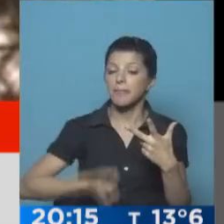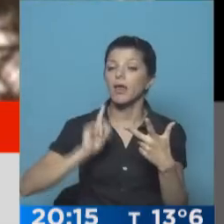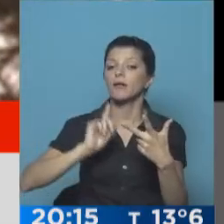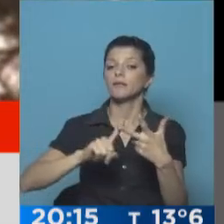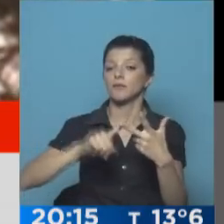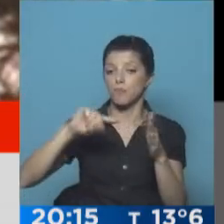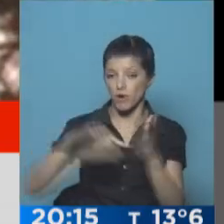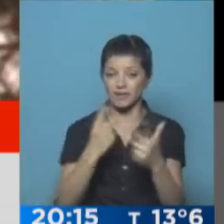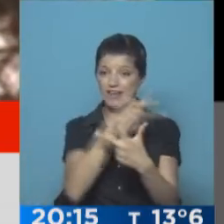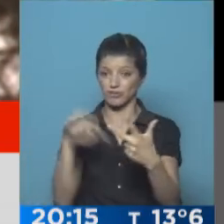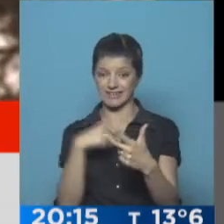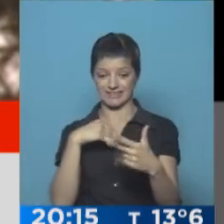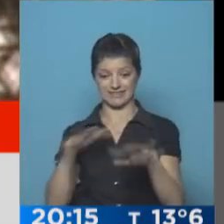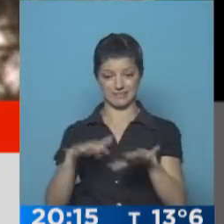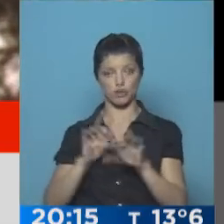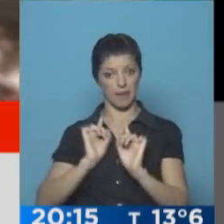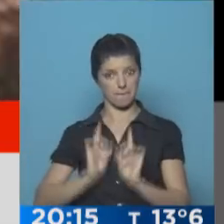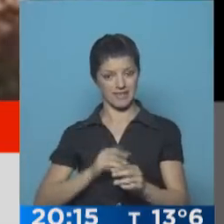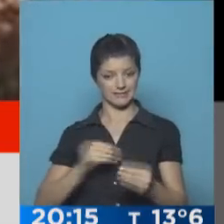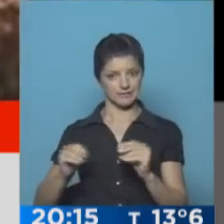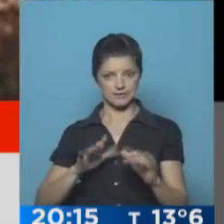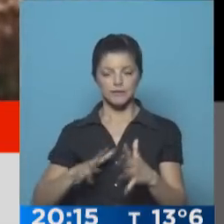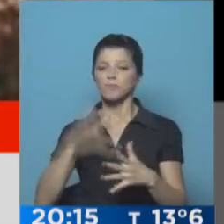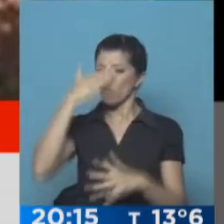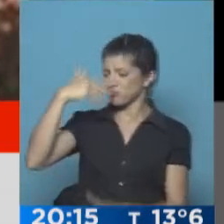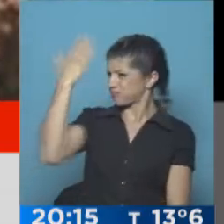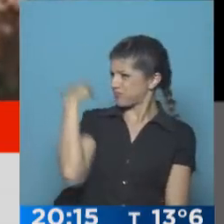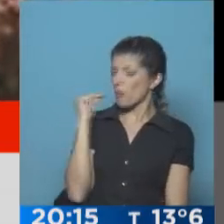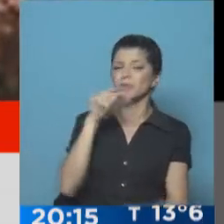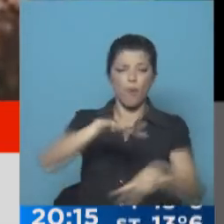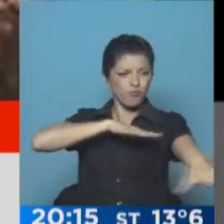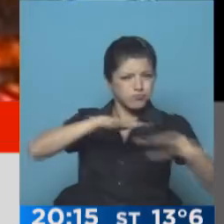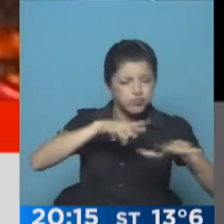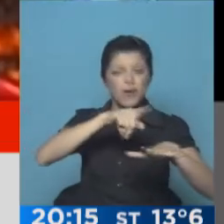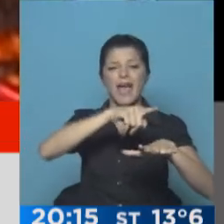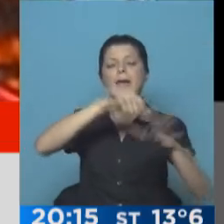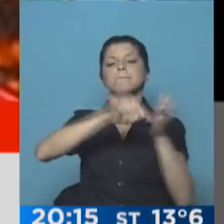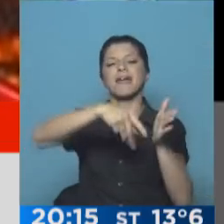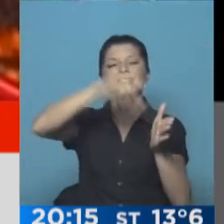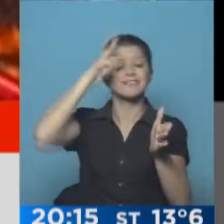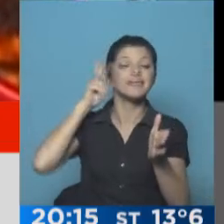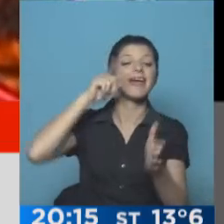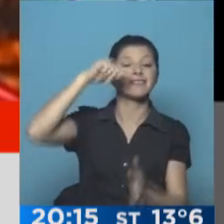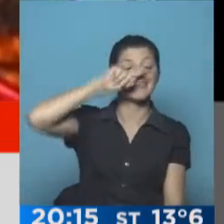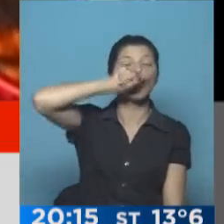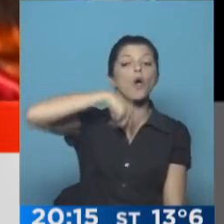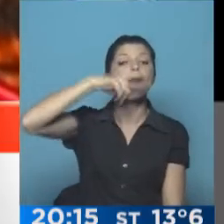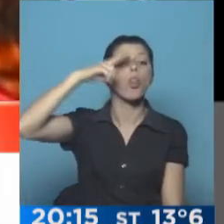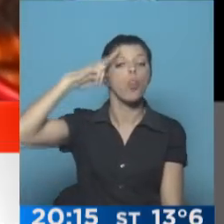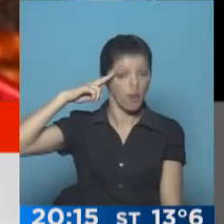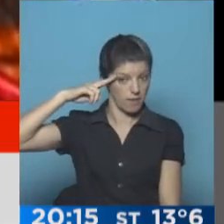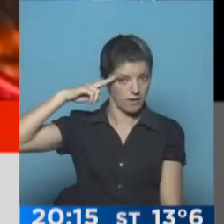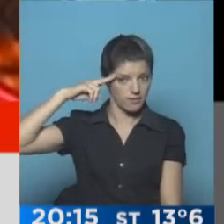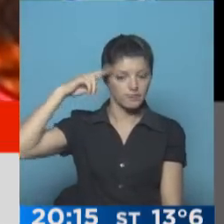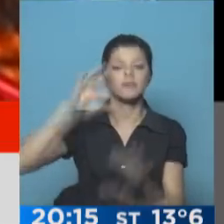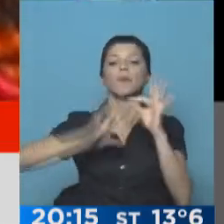de Buenos Aires. Último momento, fuerte sismo en Chile, 7,9 grados en